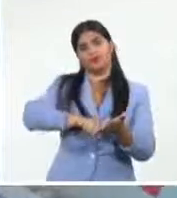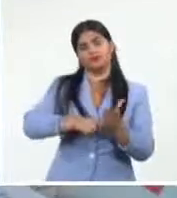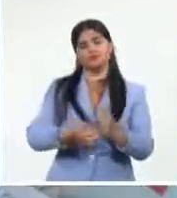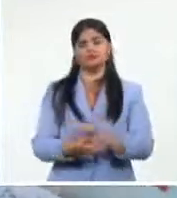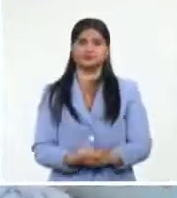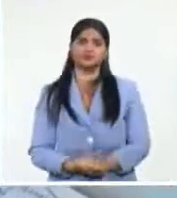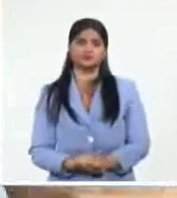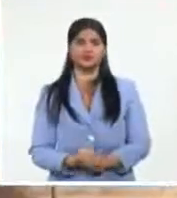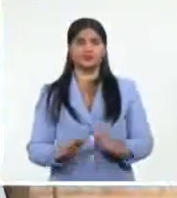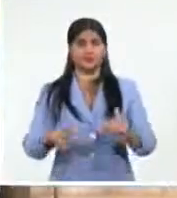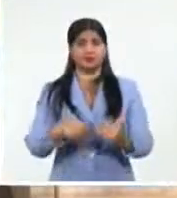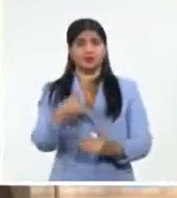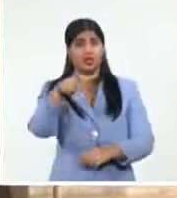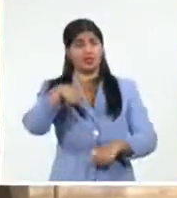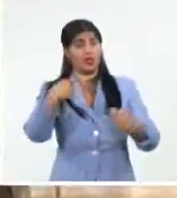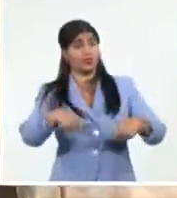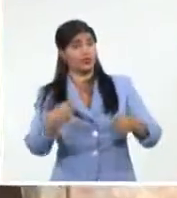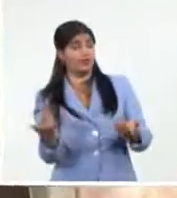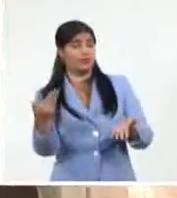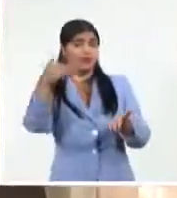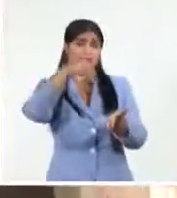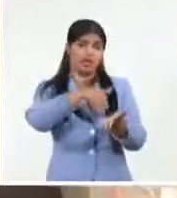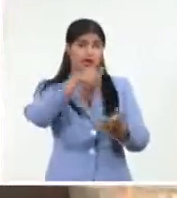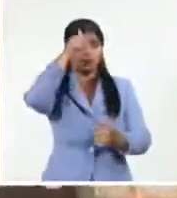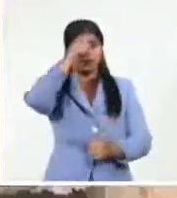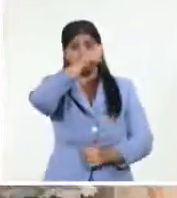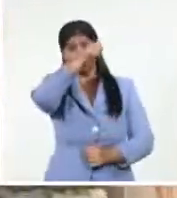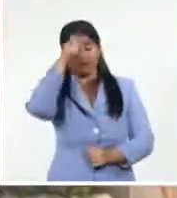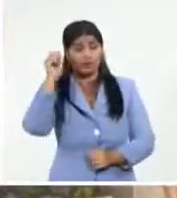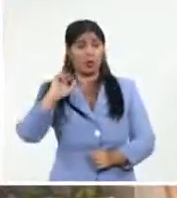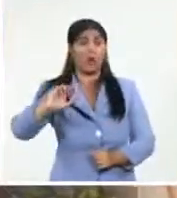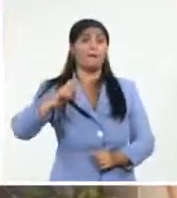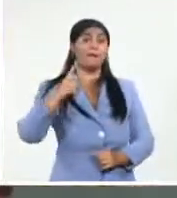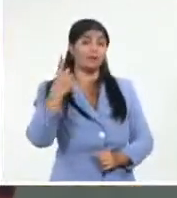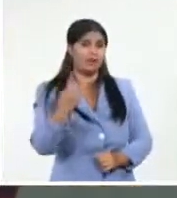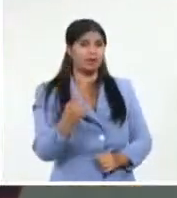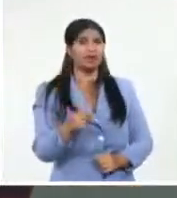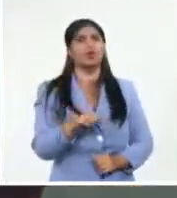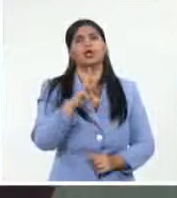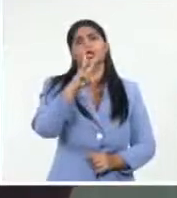la jornada deben acudir al sufragio este domingo en primera vuelta unos